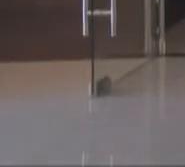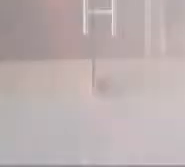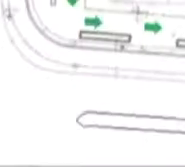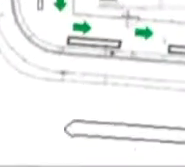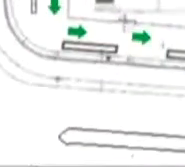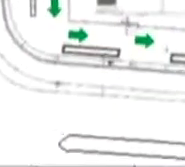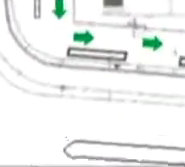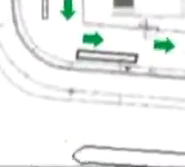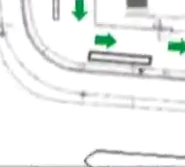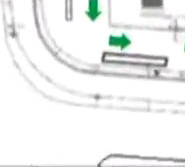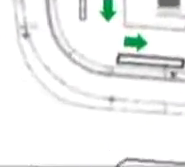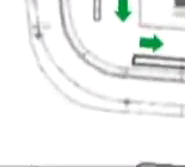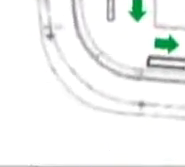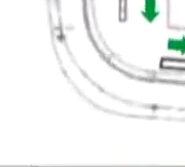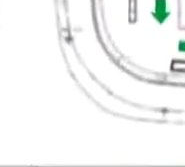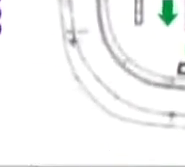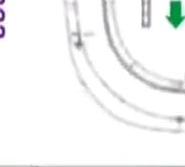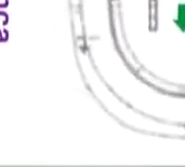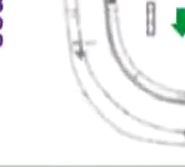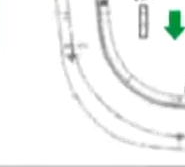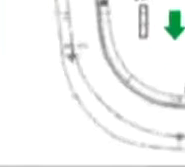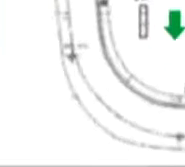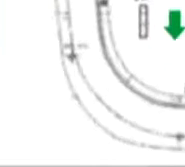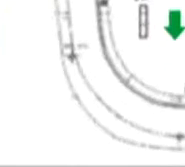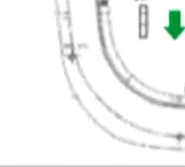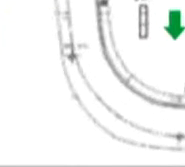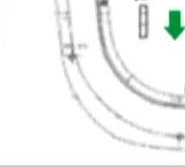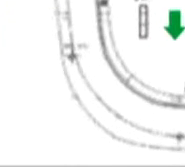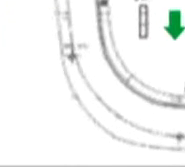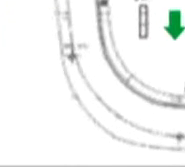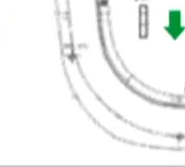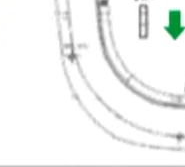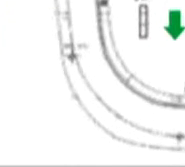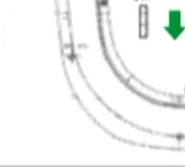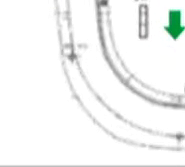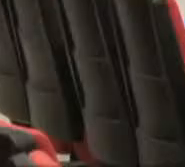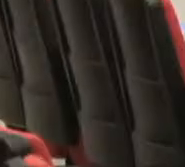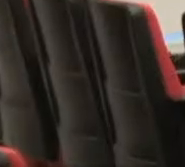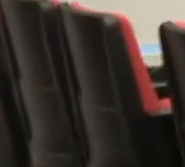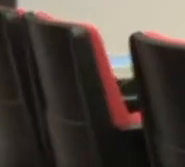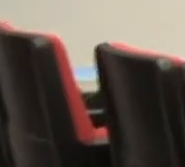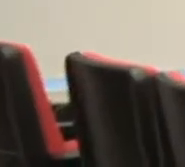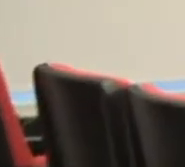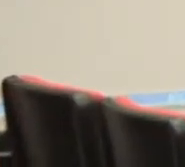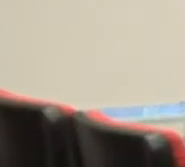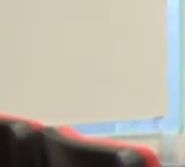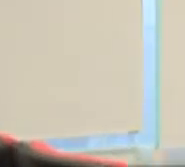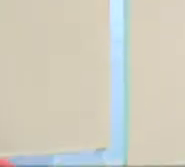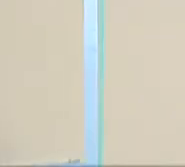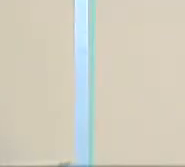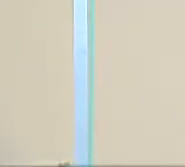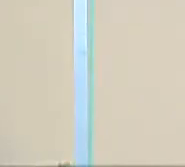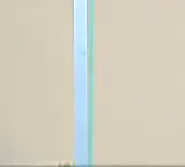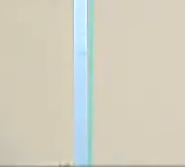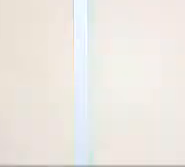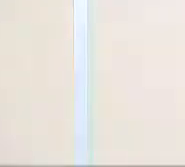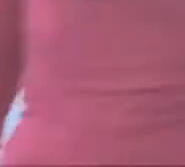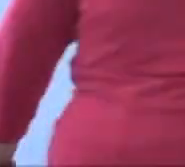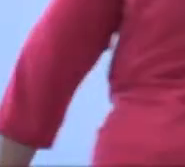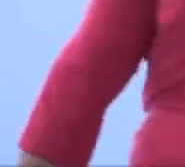inicio a las actividades del evento queremos informar que este auditorio cuenta con dos salidas de emergencia una ubicada en el pasillo de